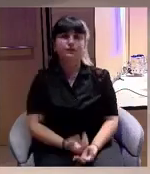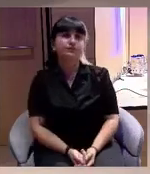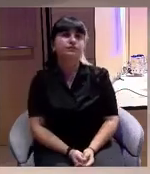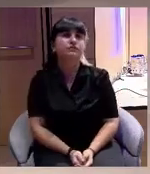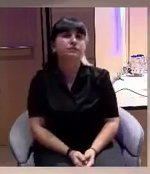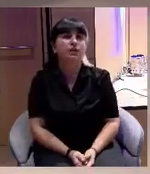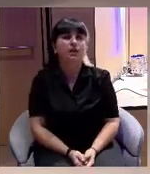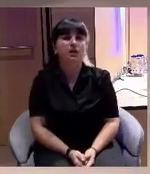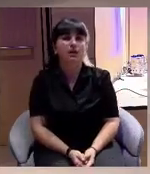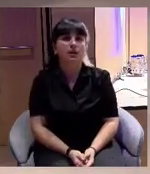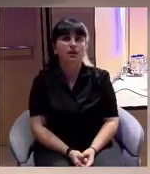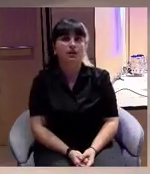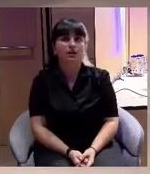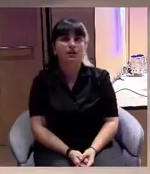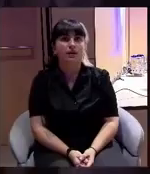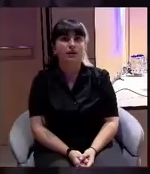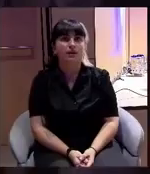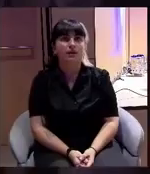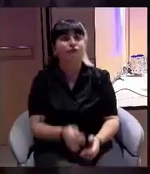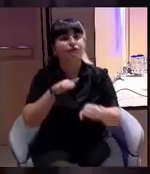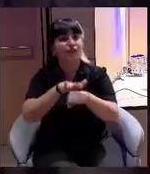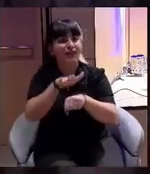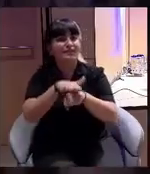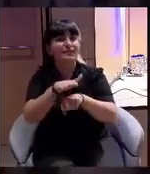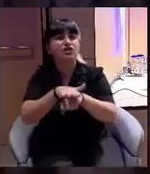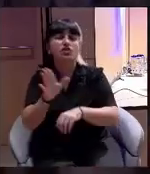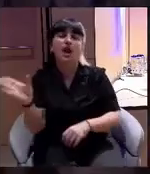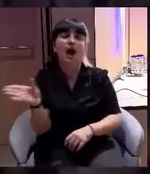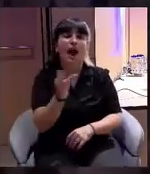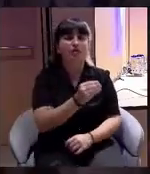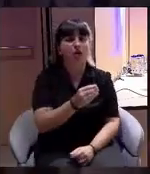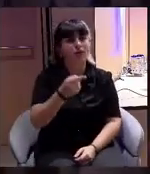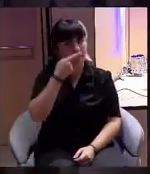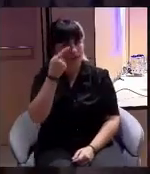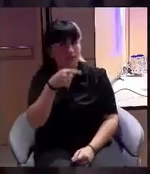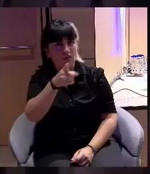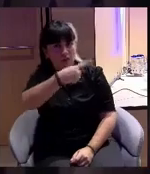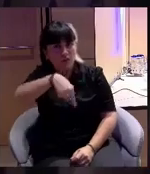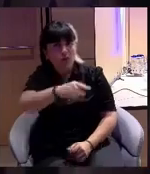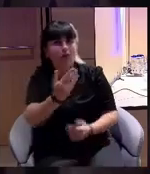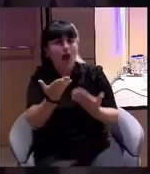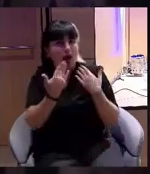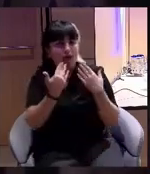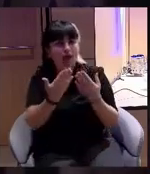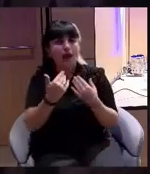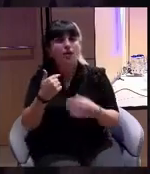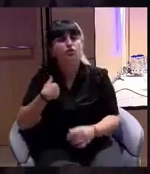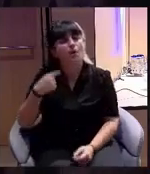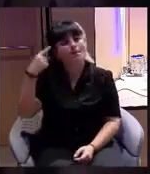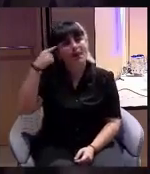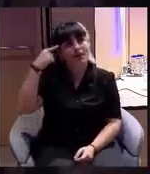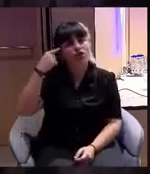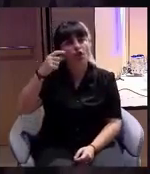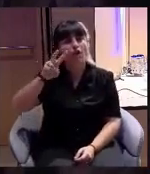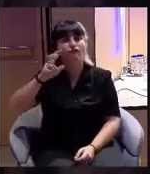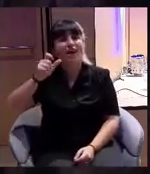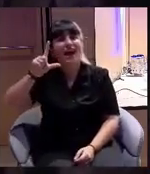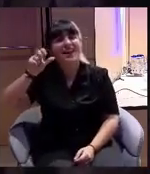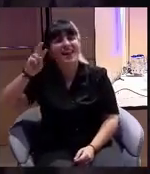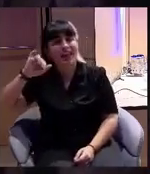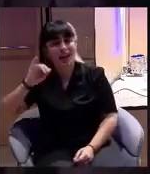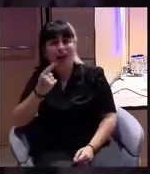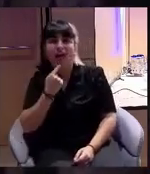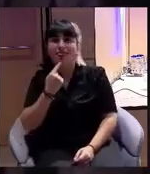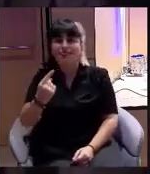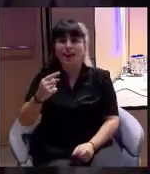una Muchas felicidades a todos muy interesante lo que plantean me llamó mucho la atención lo que plantea Valeria en relación a una especie